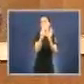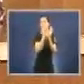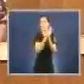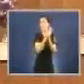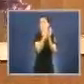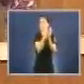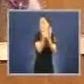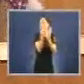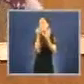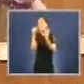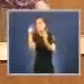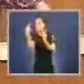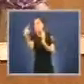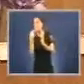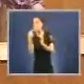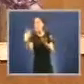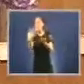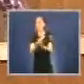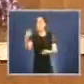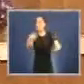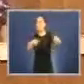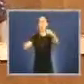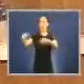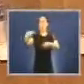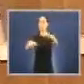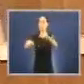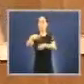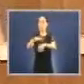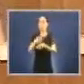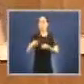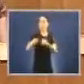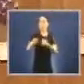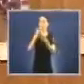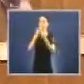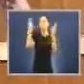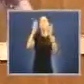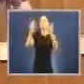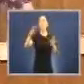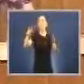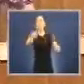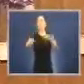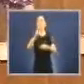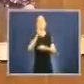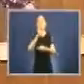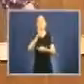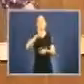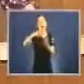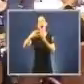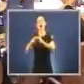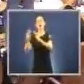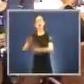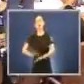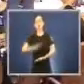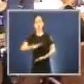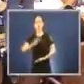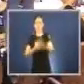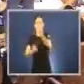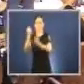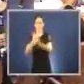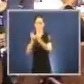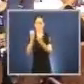Artigo 31.1 da Constitución que di que todos contribuirán ao sostemento dos gastos públicos de acordo coa súa capacidade económica mediante